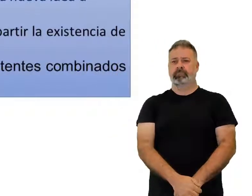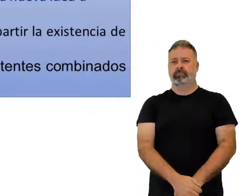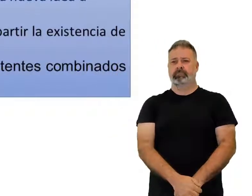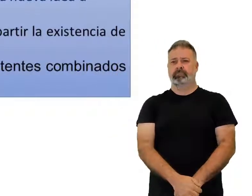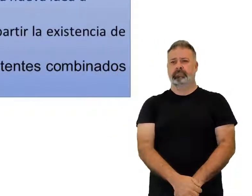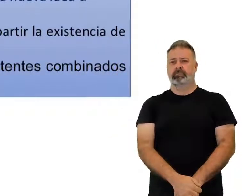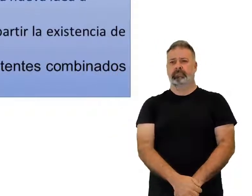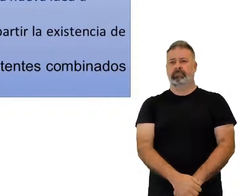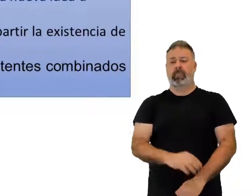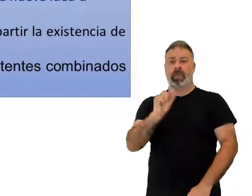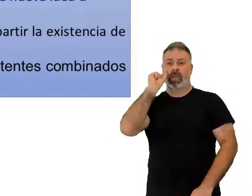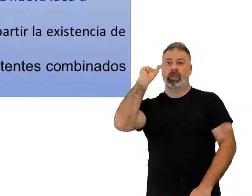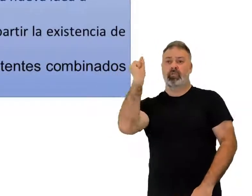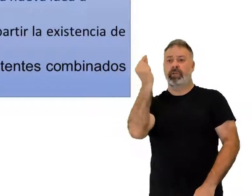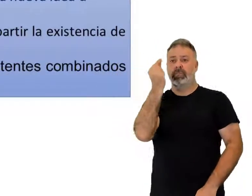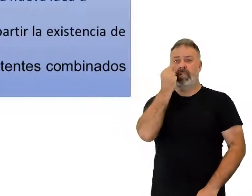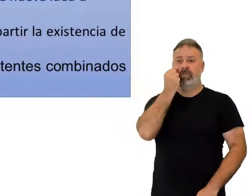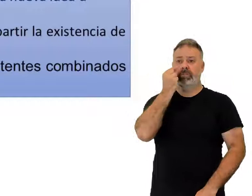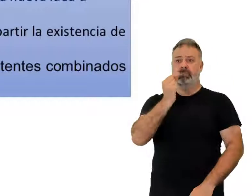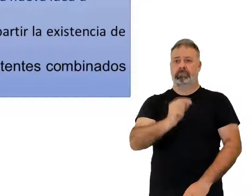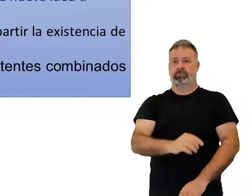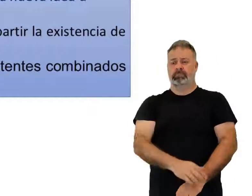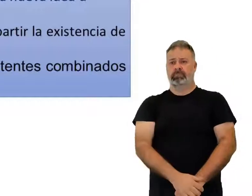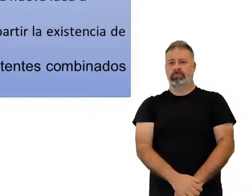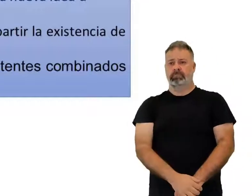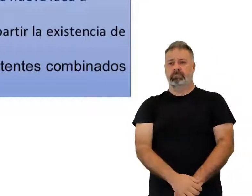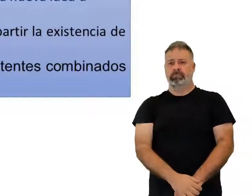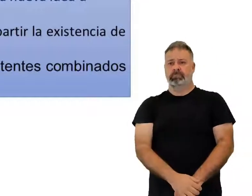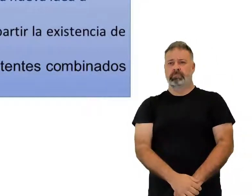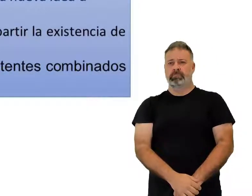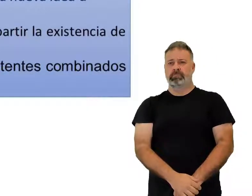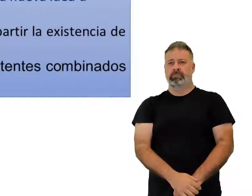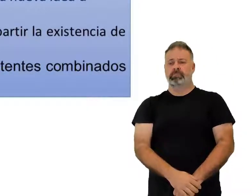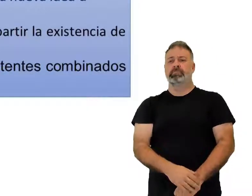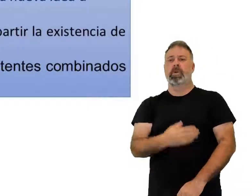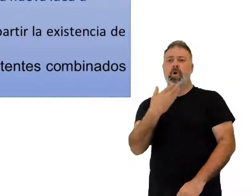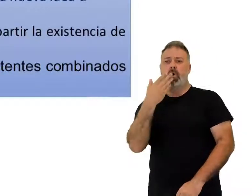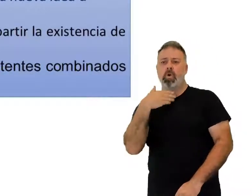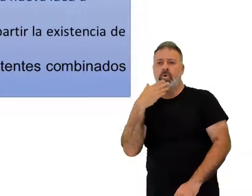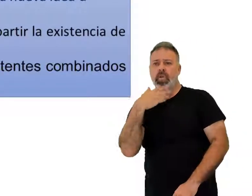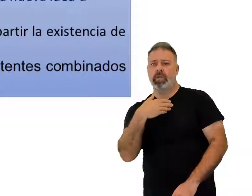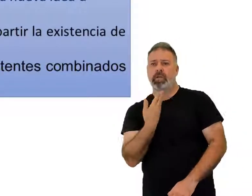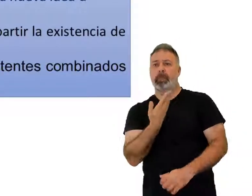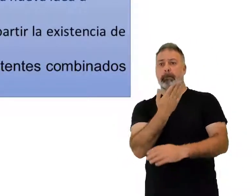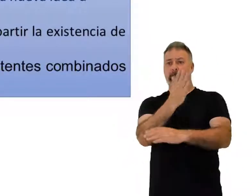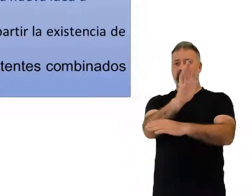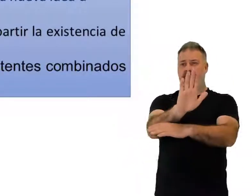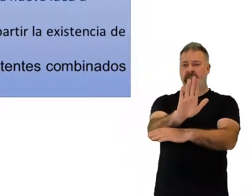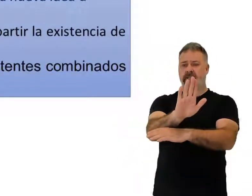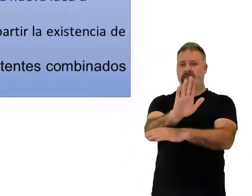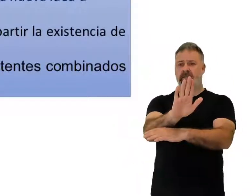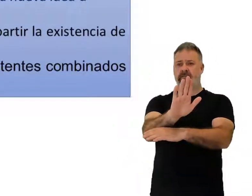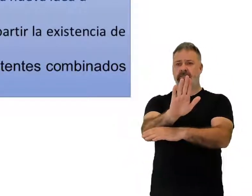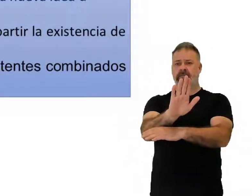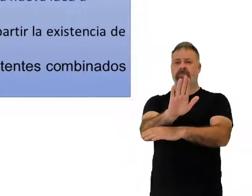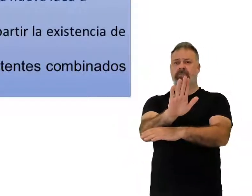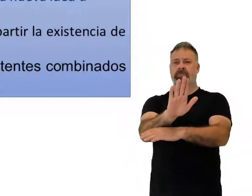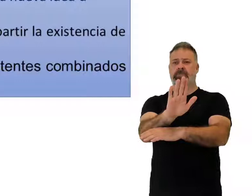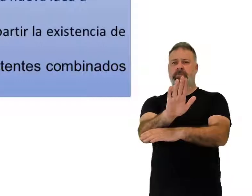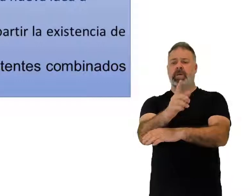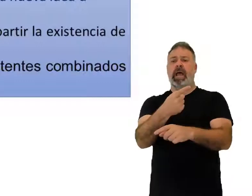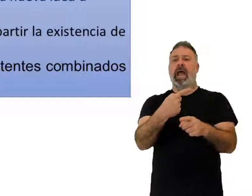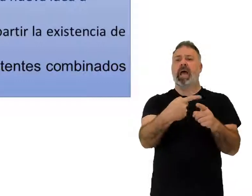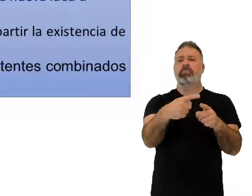El descubrimiento es dar a conocer la existencia de un aspecto de la